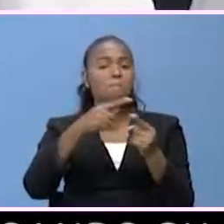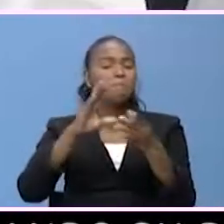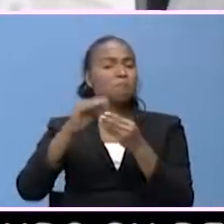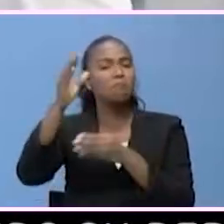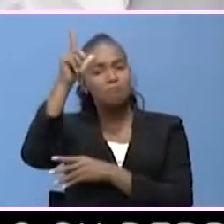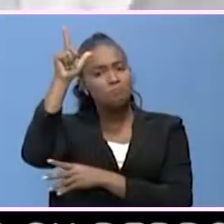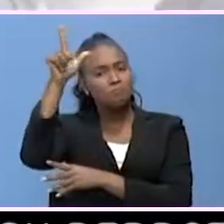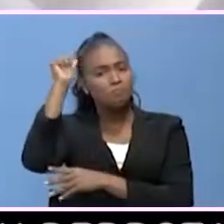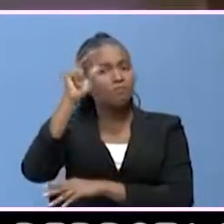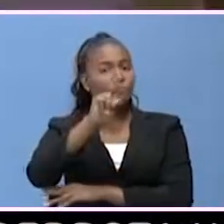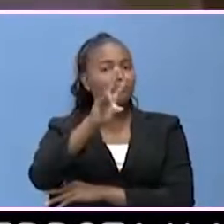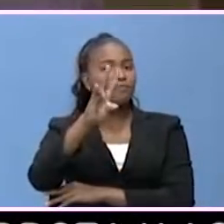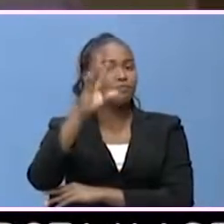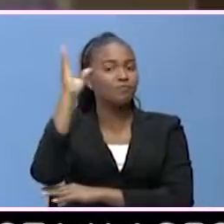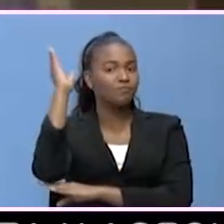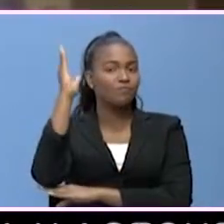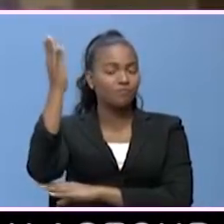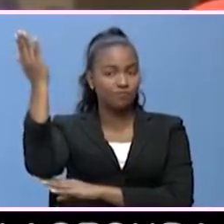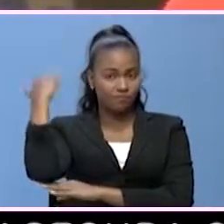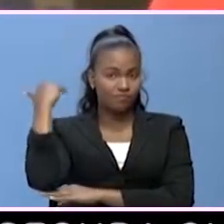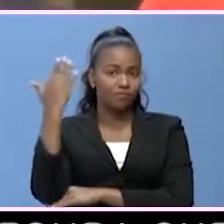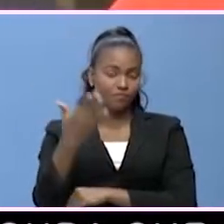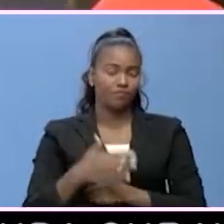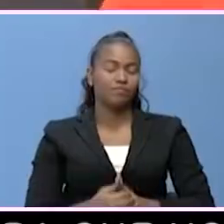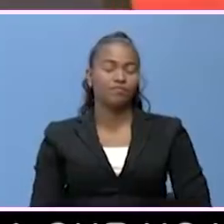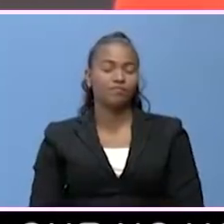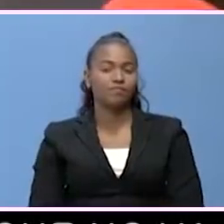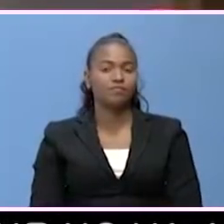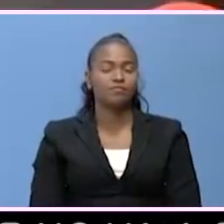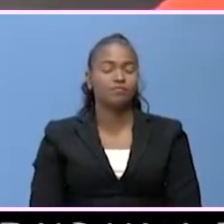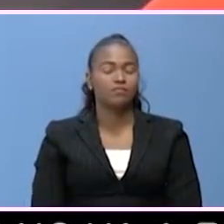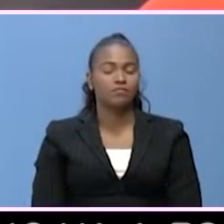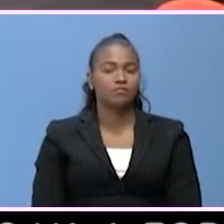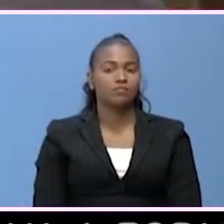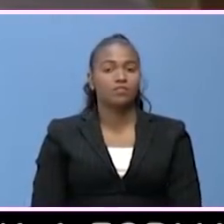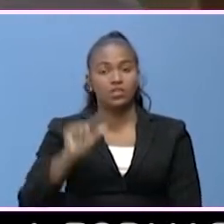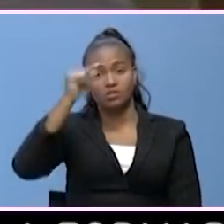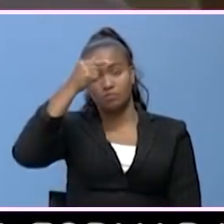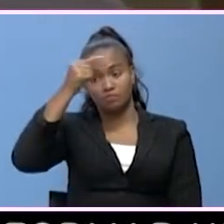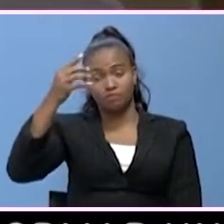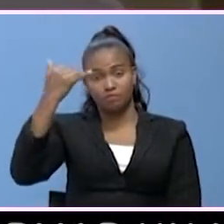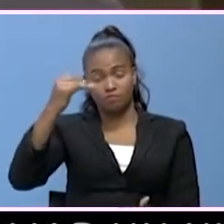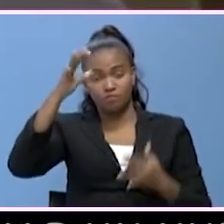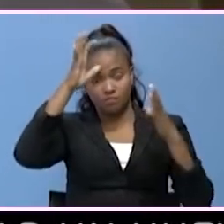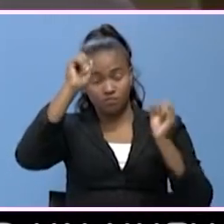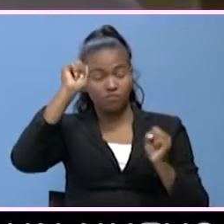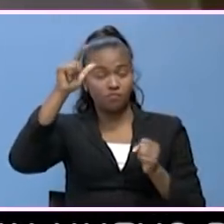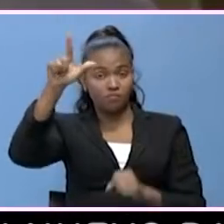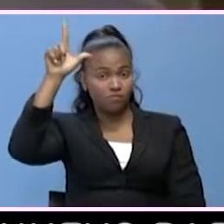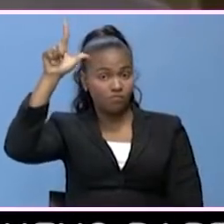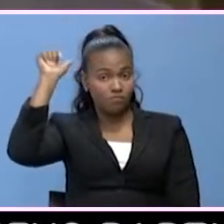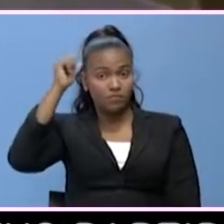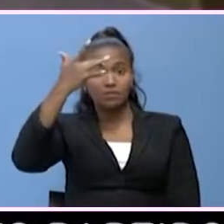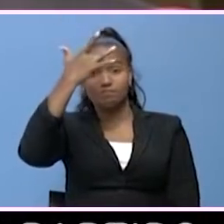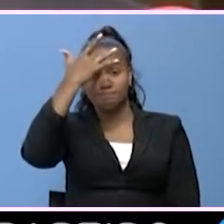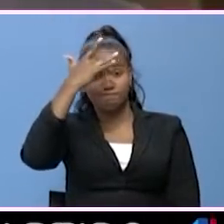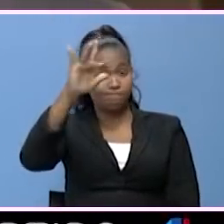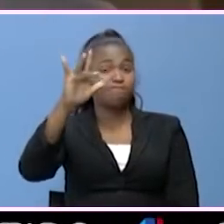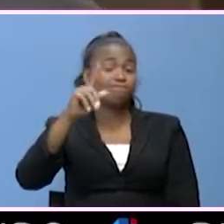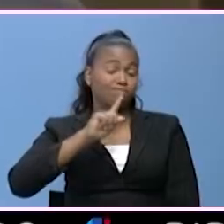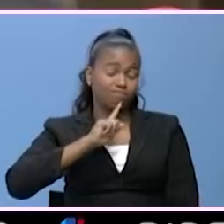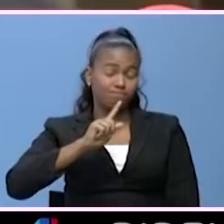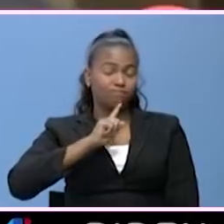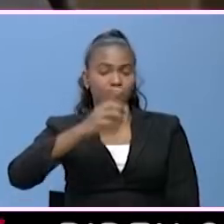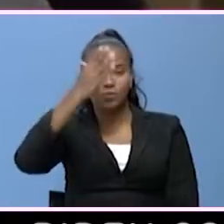este 27 de febrero en la rendición de cuentas. El gobierno ha sido inteligente con relación